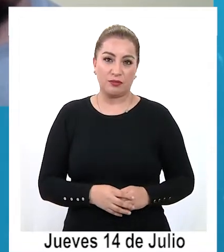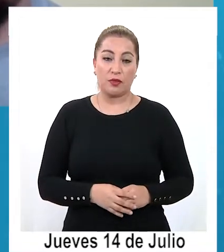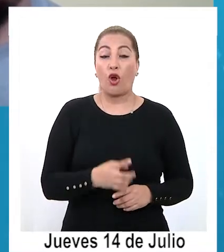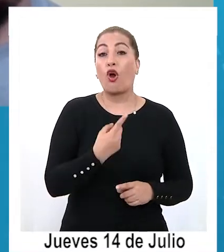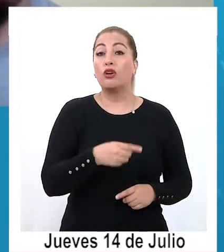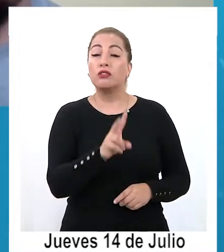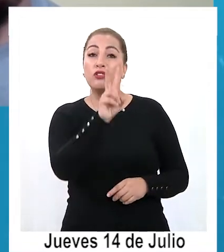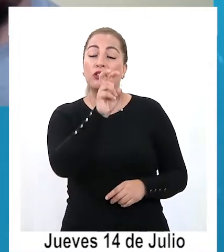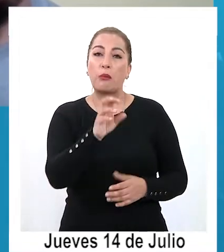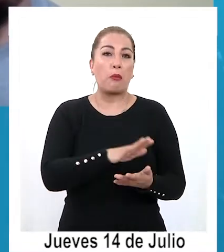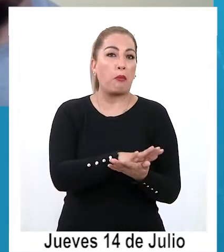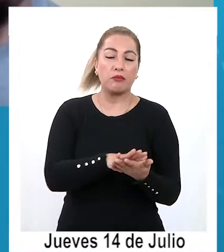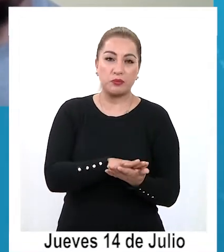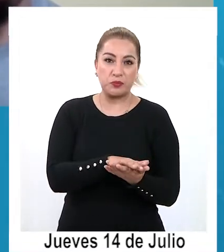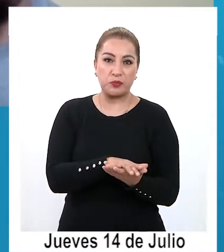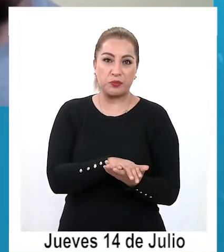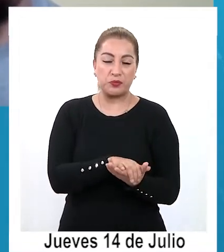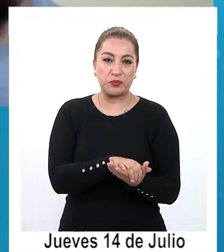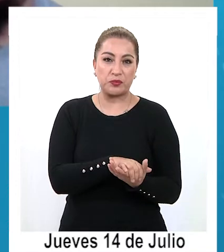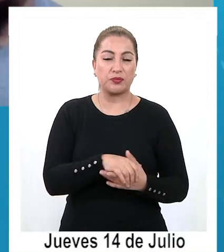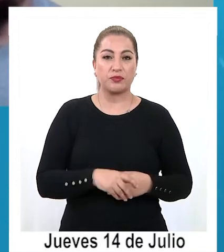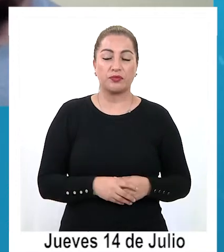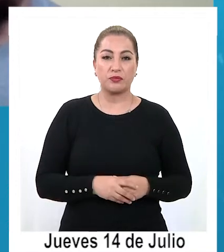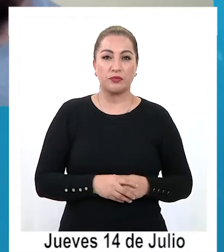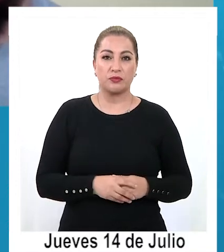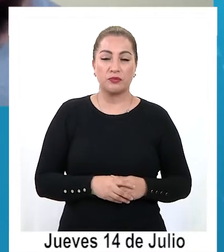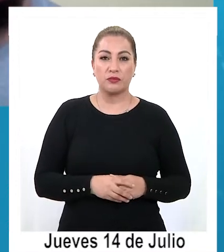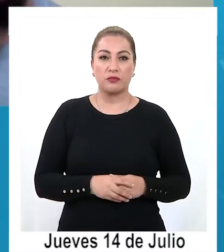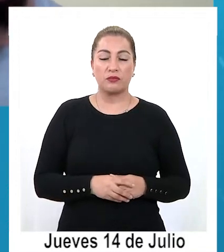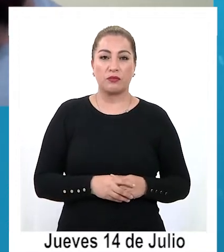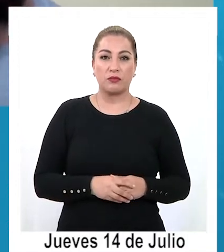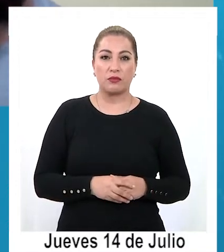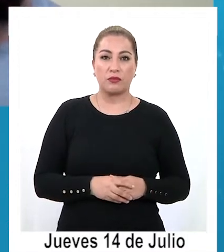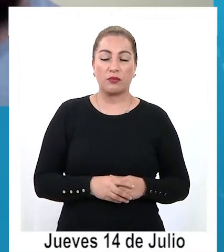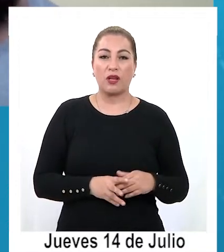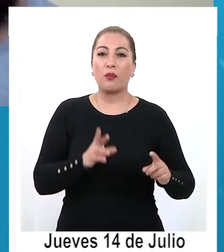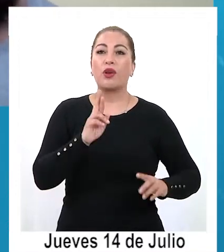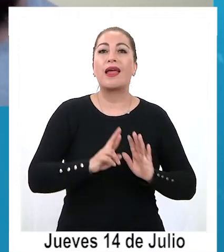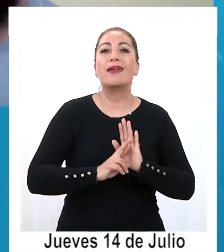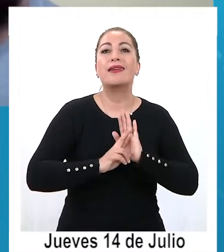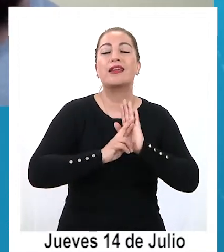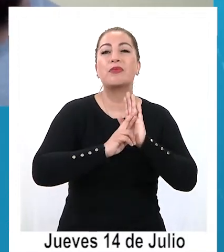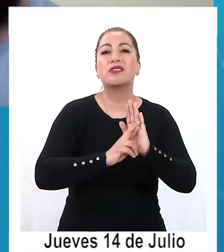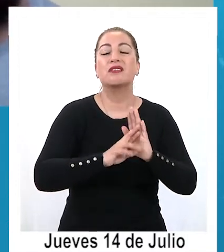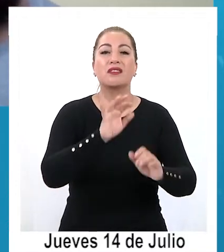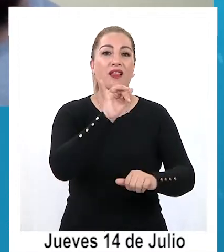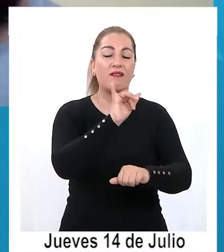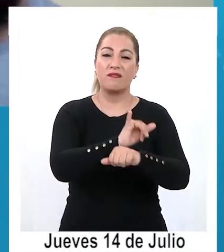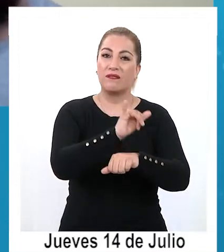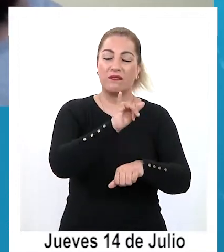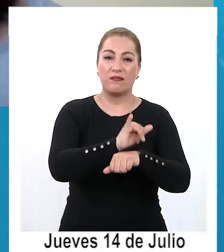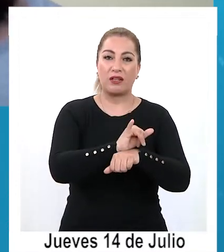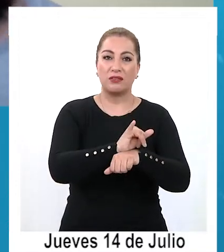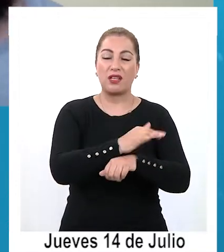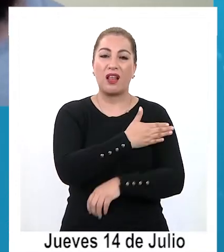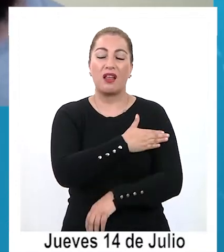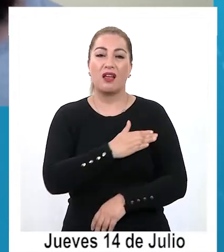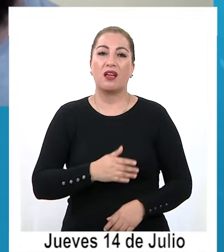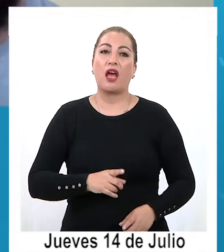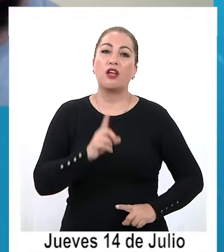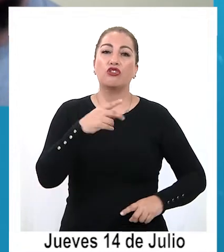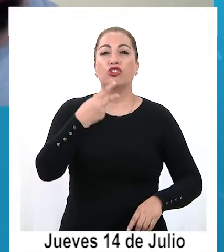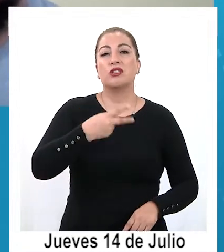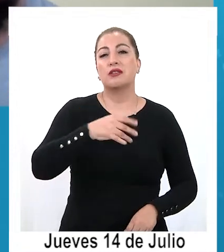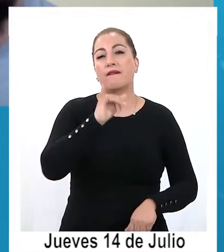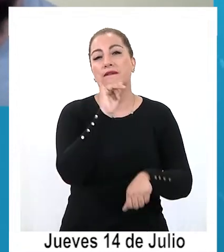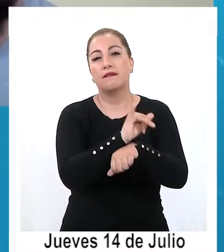de los argumentos sería, por ejemplo, a partir de falsas representaciones de la realidad o derechamente las fake news que se han instalado diciendo que,